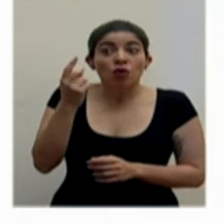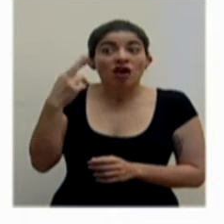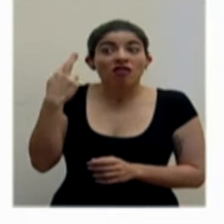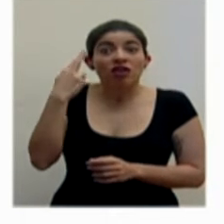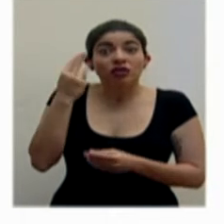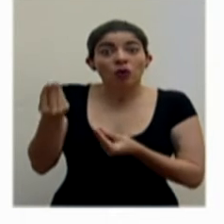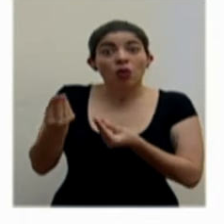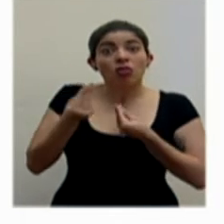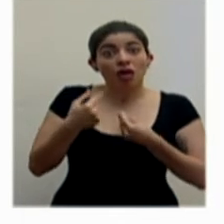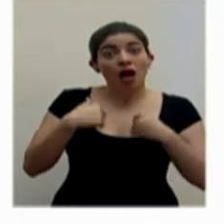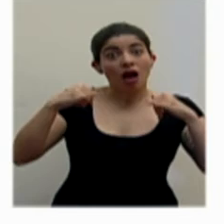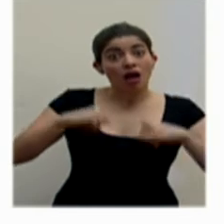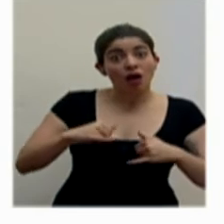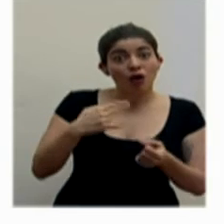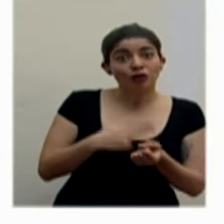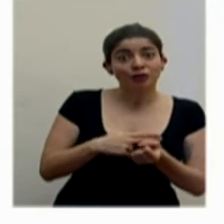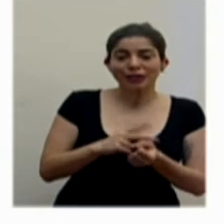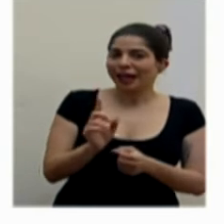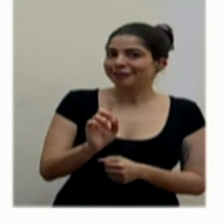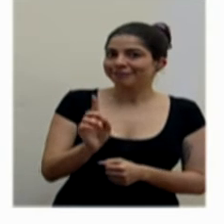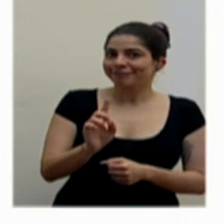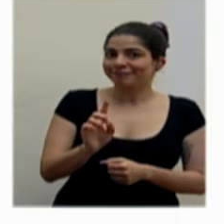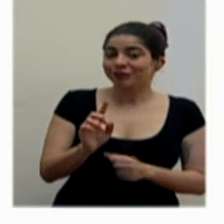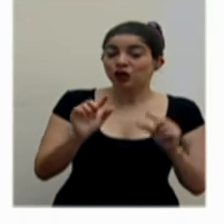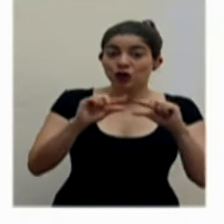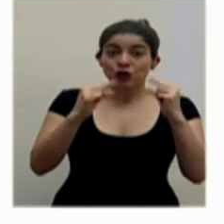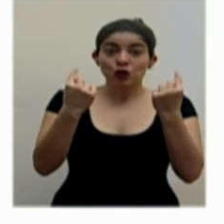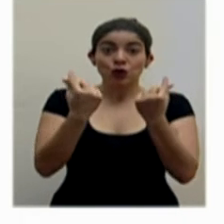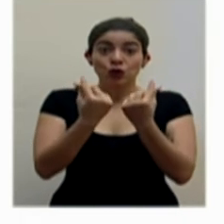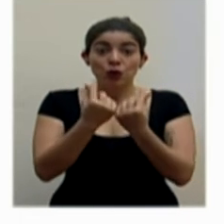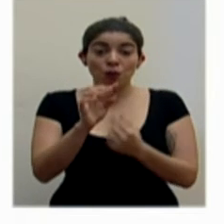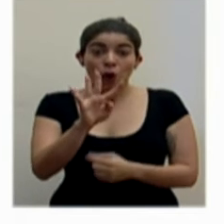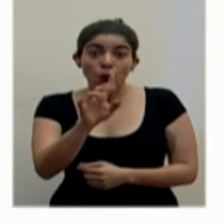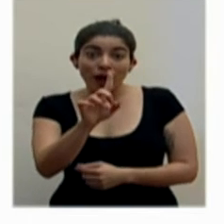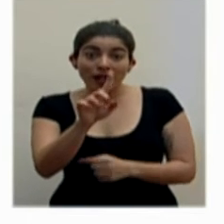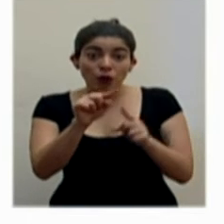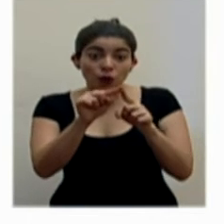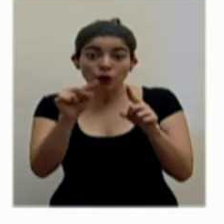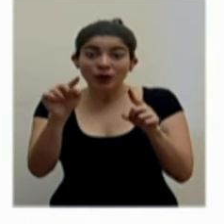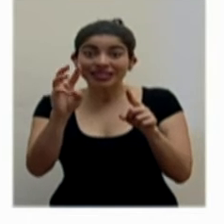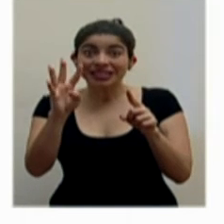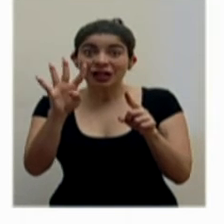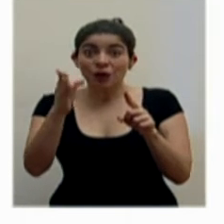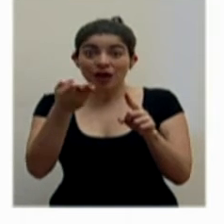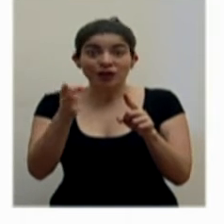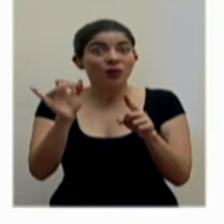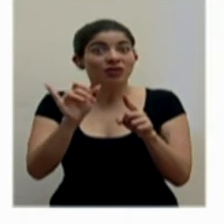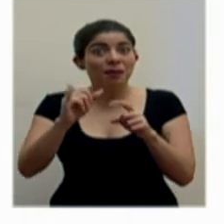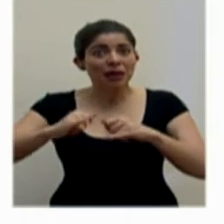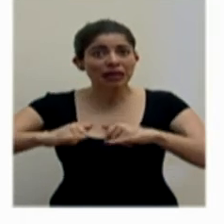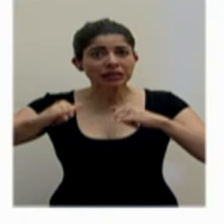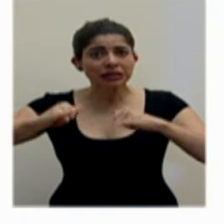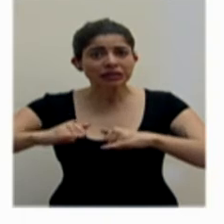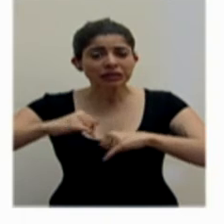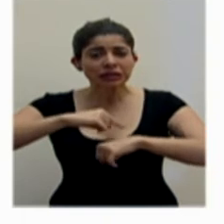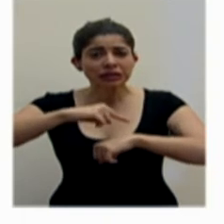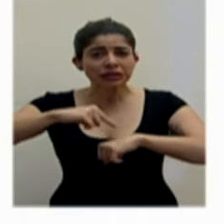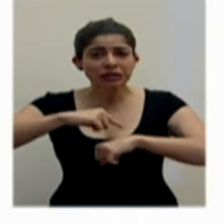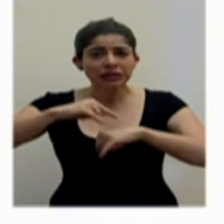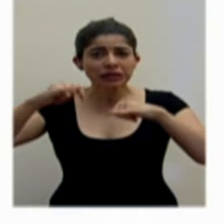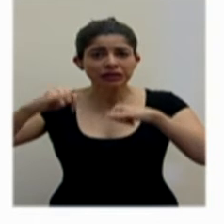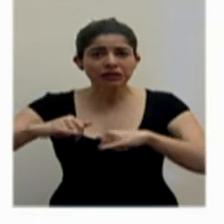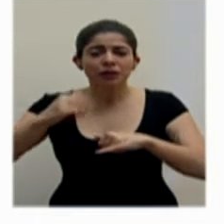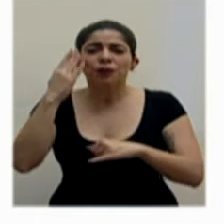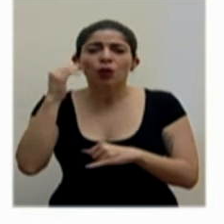hospitalización prolongada. Y el hecho de que el grupo de 41 a 64 también tenga estancias prolongadas significa que en